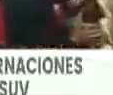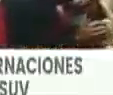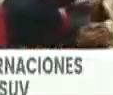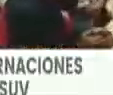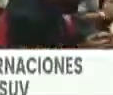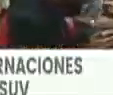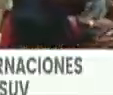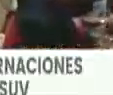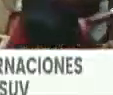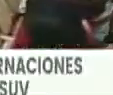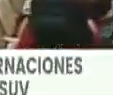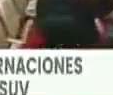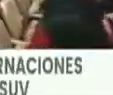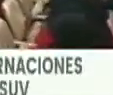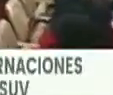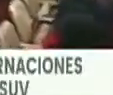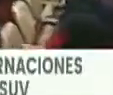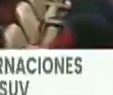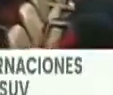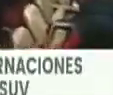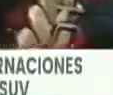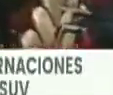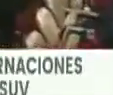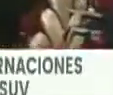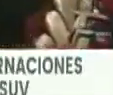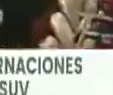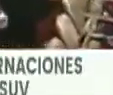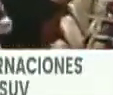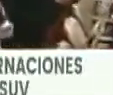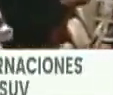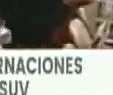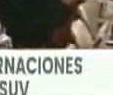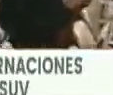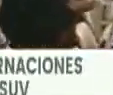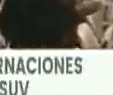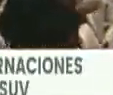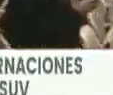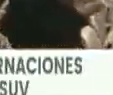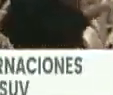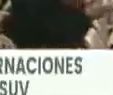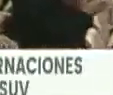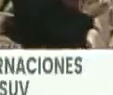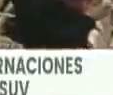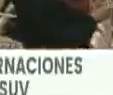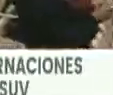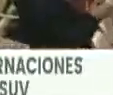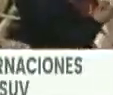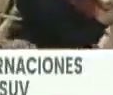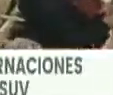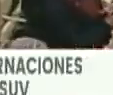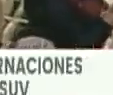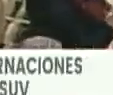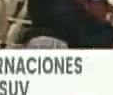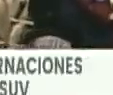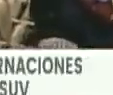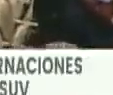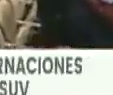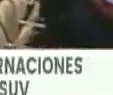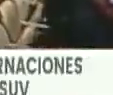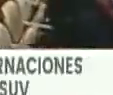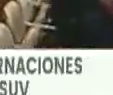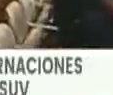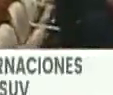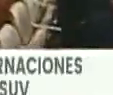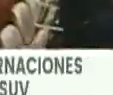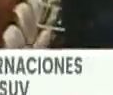es manosearla. Vámonos para allá, vámonos para allá, vamos a su encuentro, vámonos para allá.